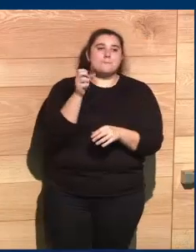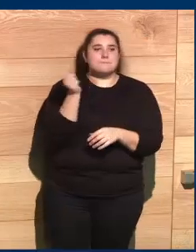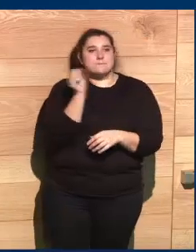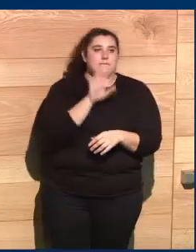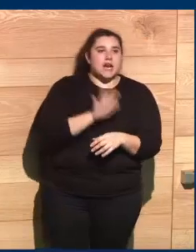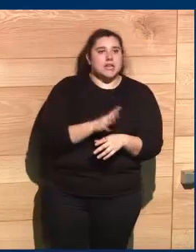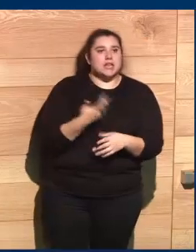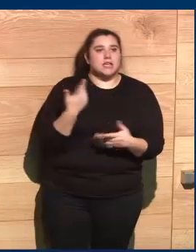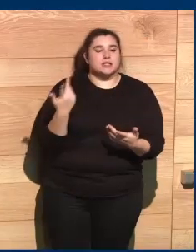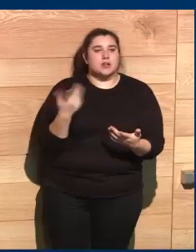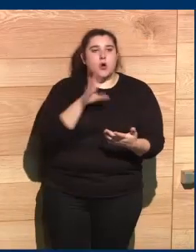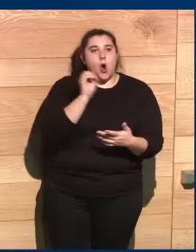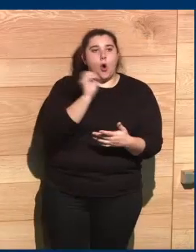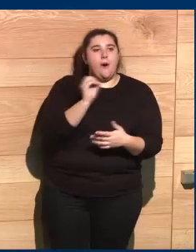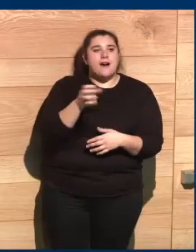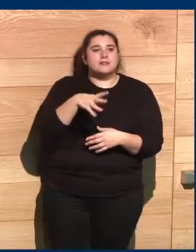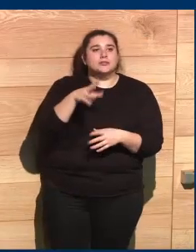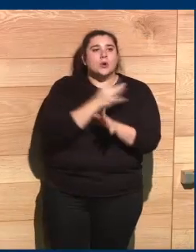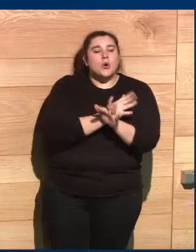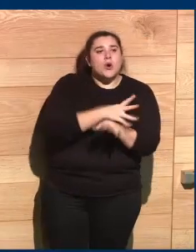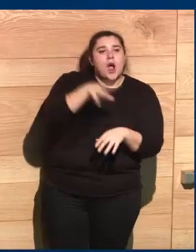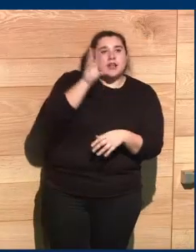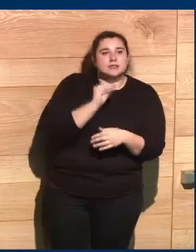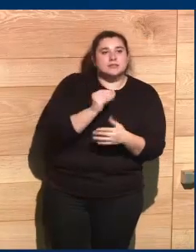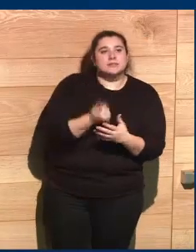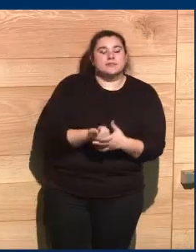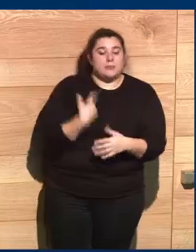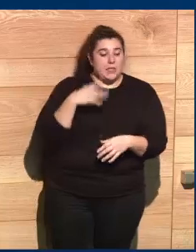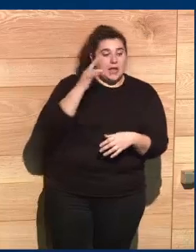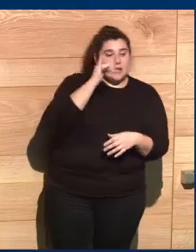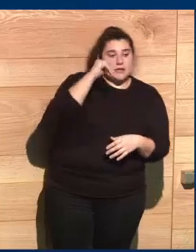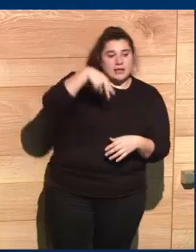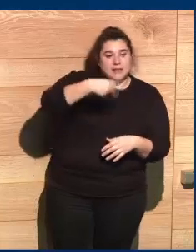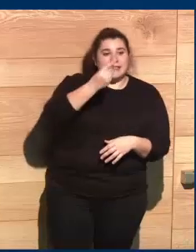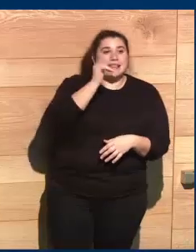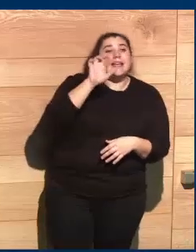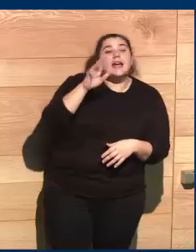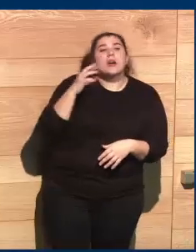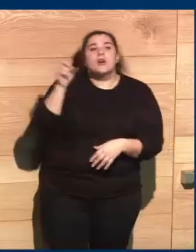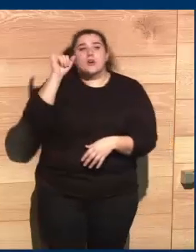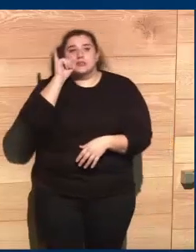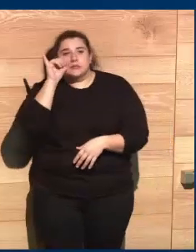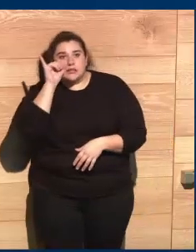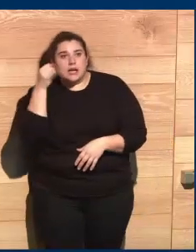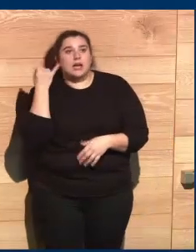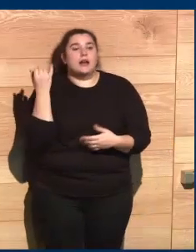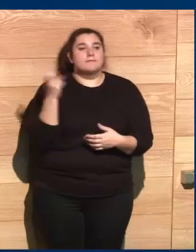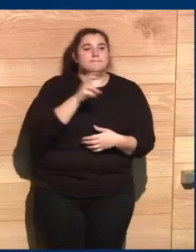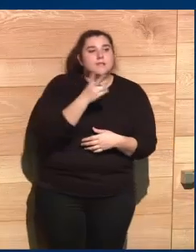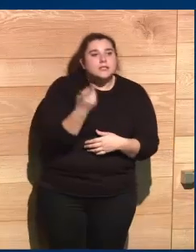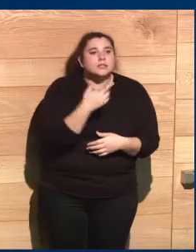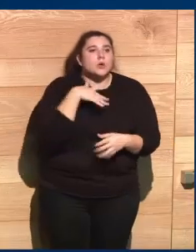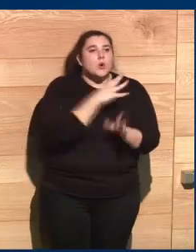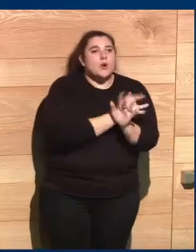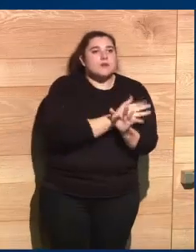bien porque lo entendemos como un juego, ¿no? Yo puedo decir aquí de broma, Tinder es un juego, que es un juego, o Instagram es un juego, que es un juego, pero no es un juego porque